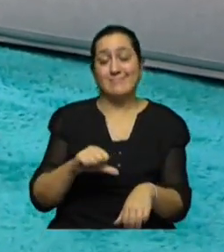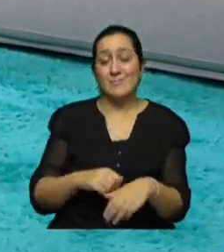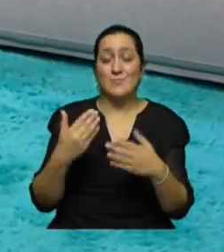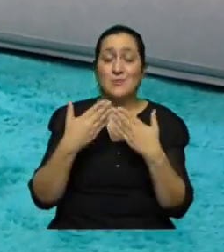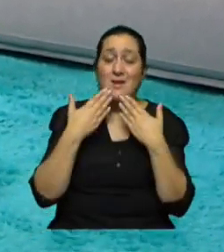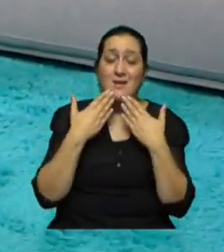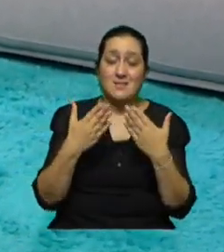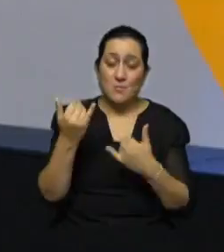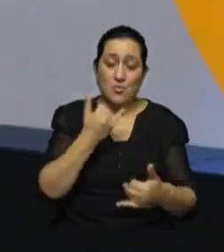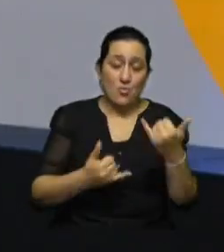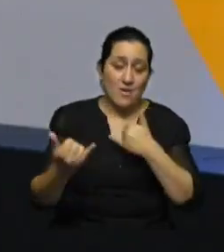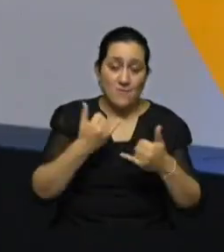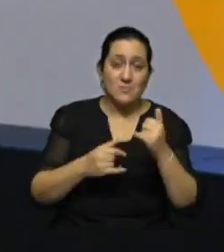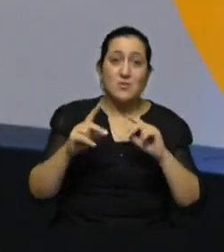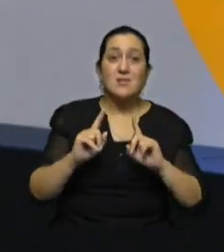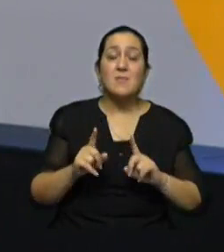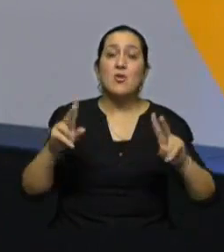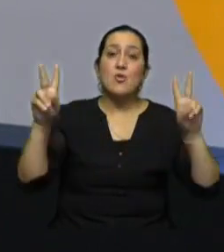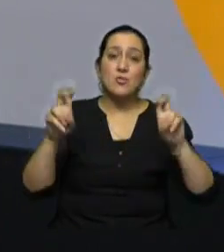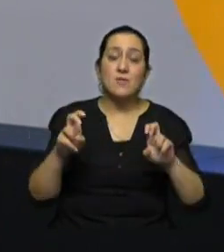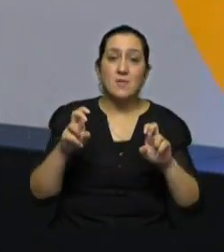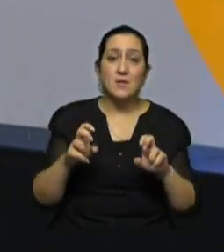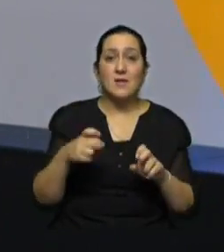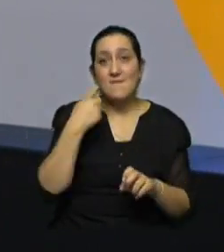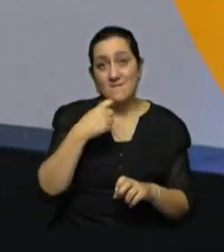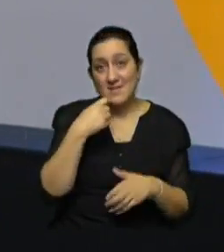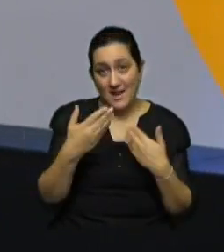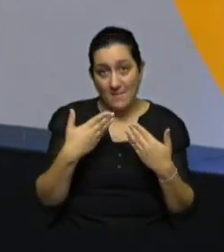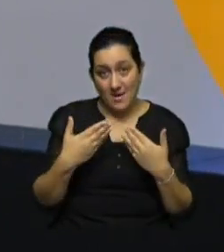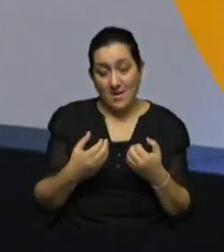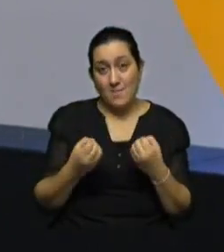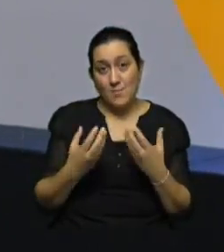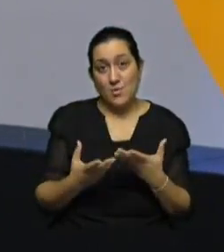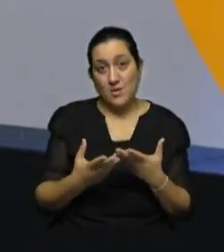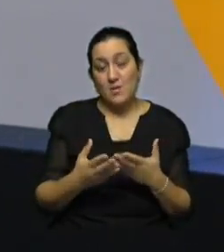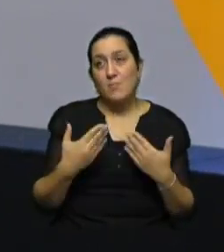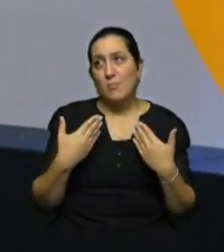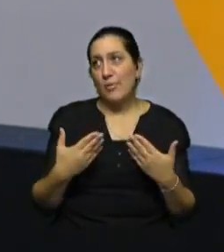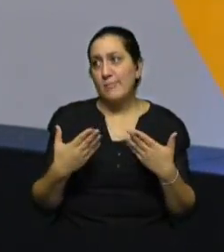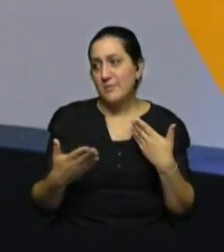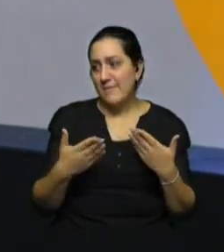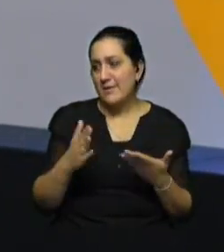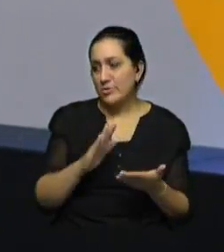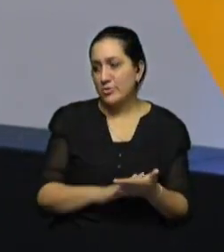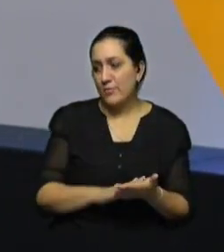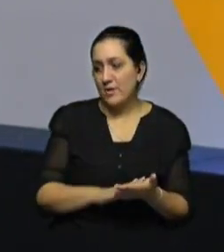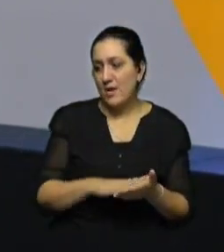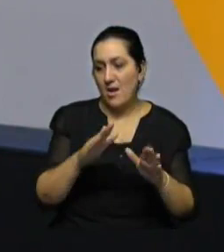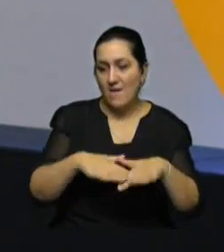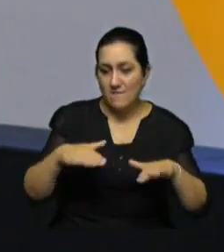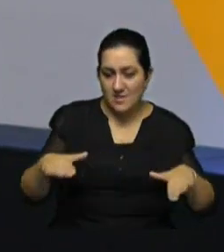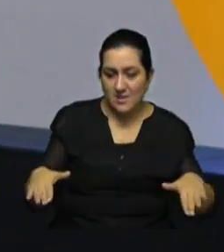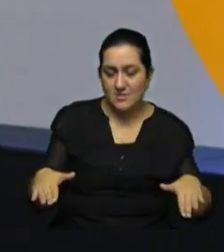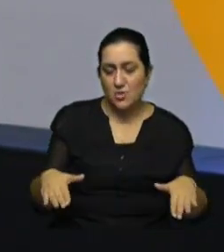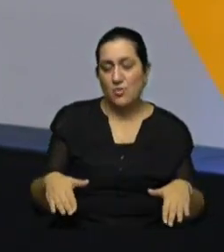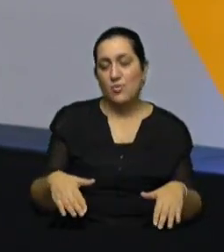toda la información. Ni que hablar los temas que nos quedan para conversar contigo, porque además podemos hablar también de la infantilización de la